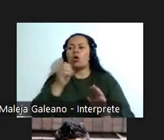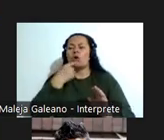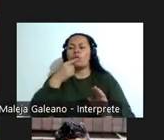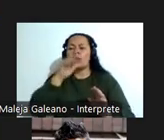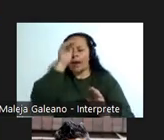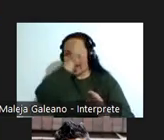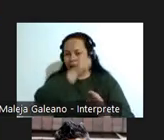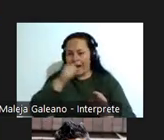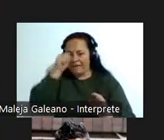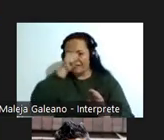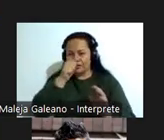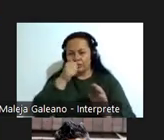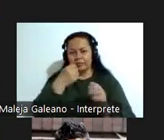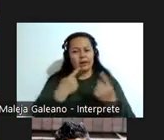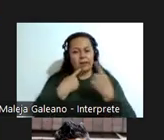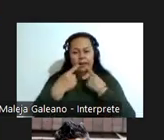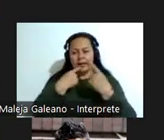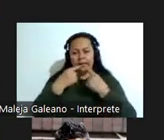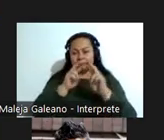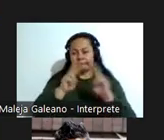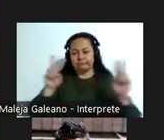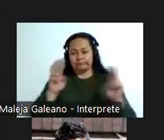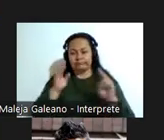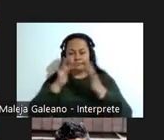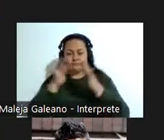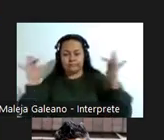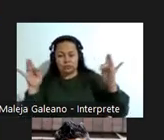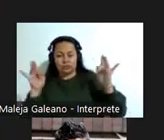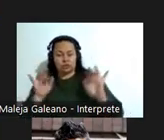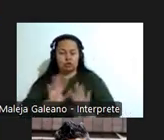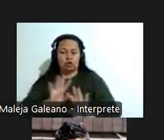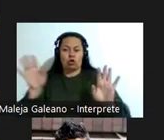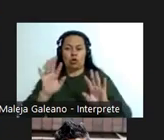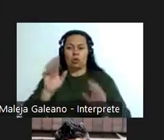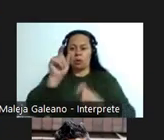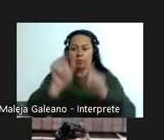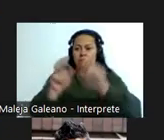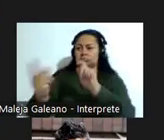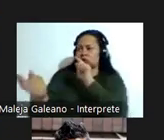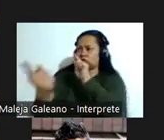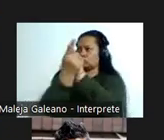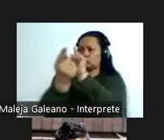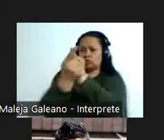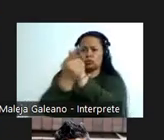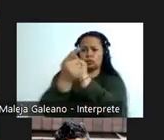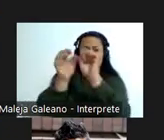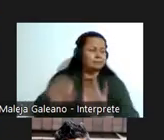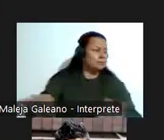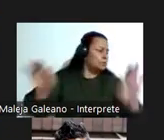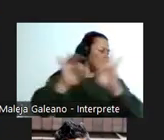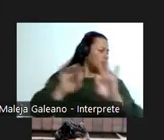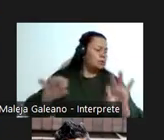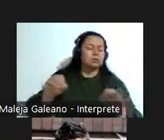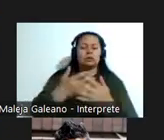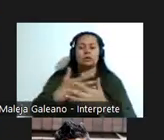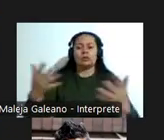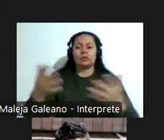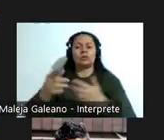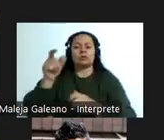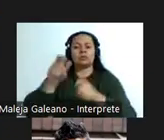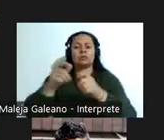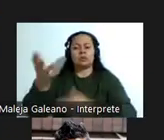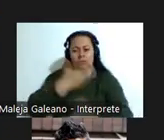ser afro? Me he encontrado personas muy valiosas en este camino que me han devuelto también esa